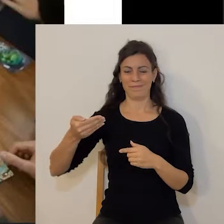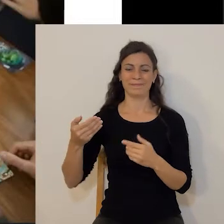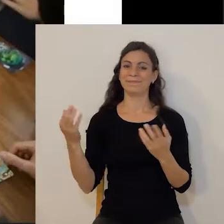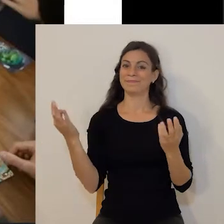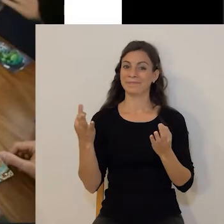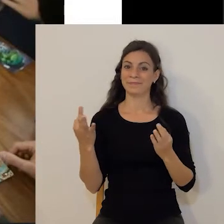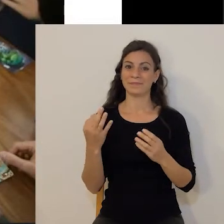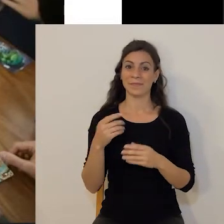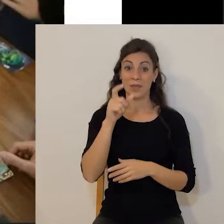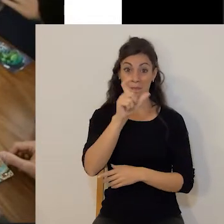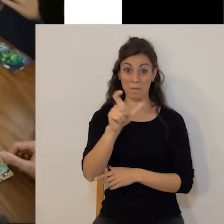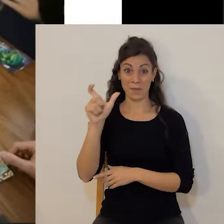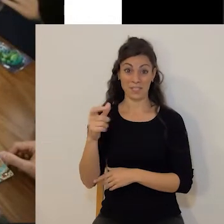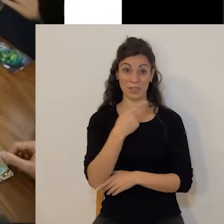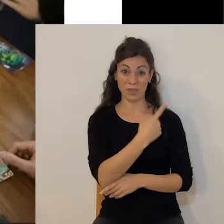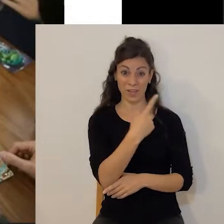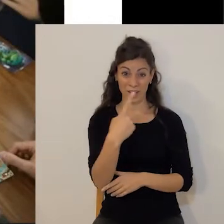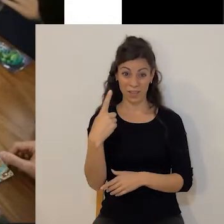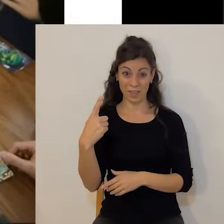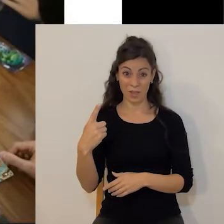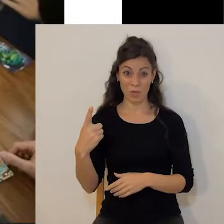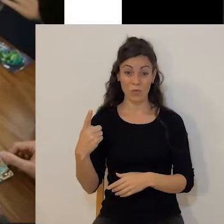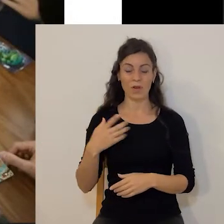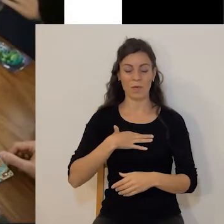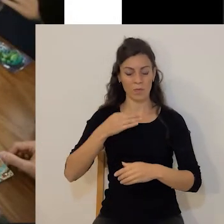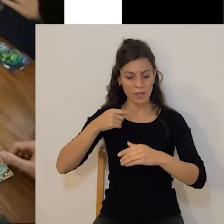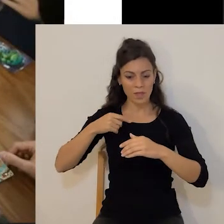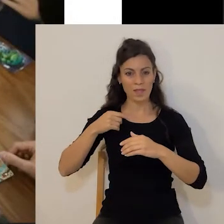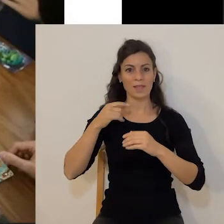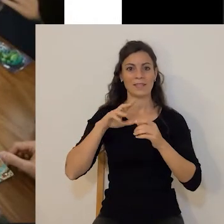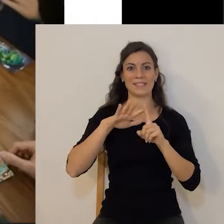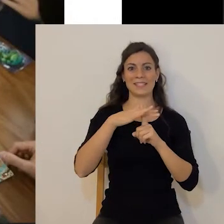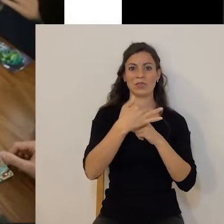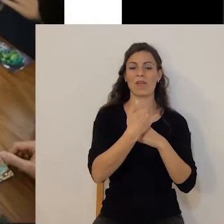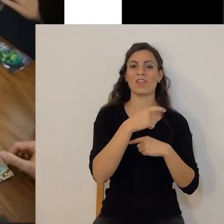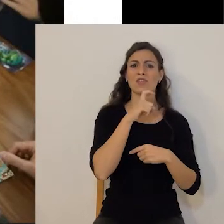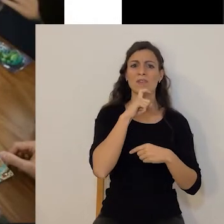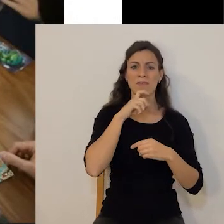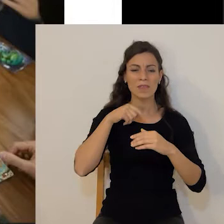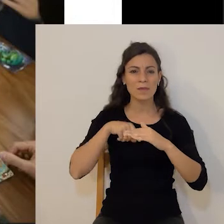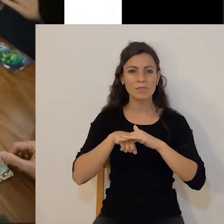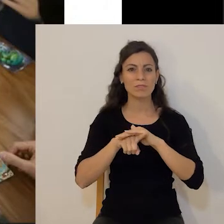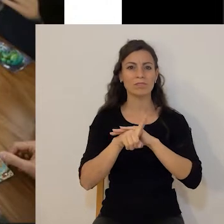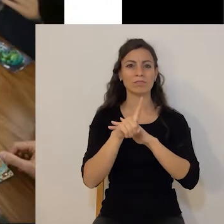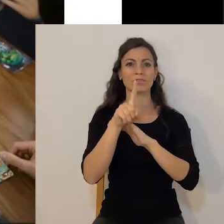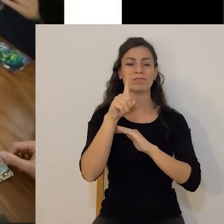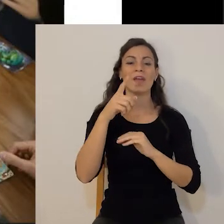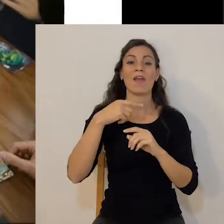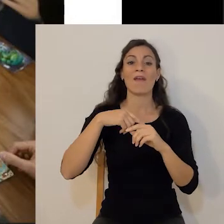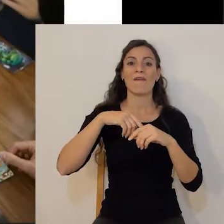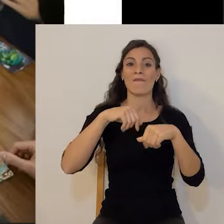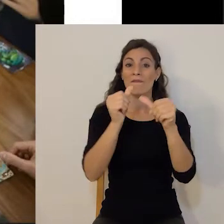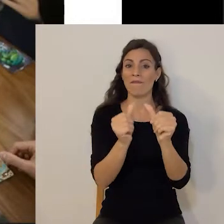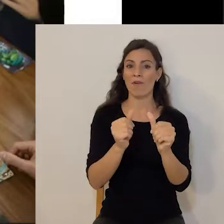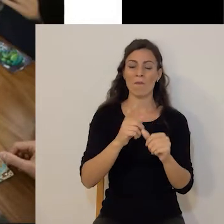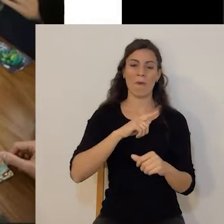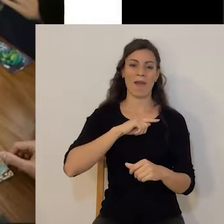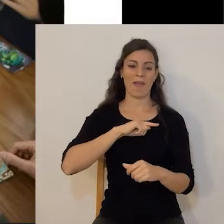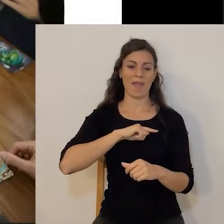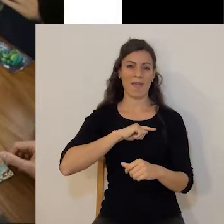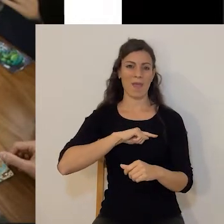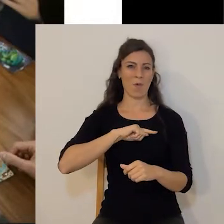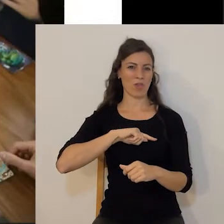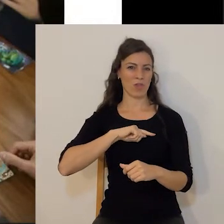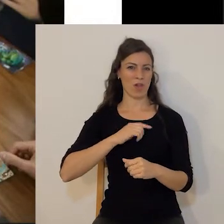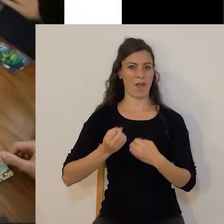que cada persona, para poder desarrollarse en una situación difícil a nivel emocional, es importante fomentar